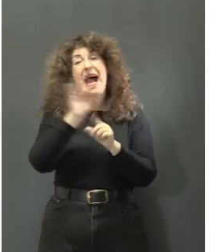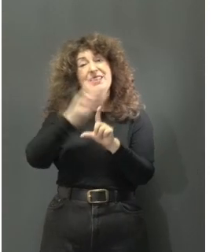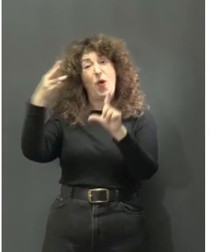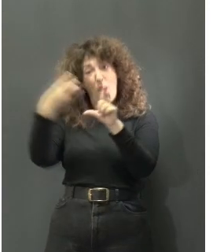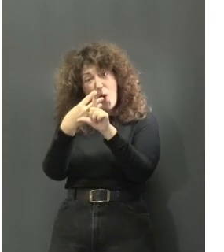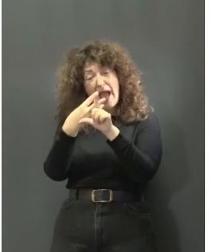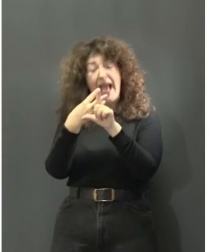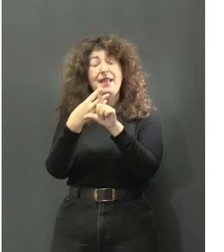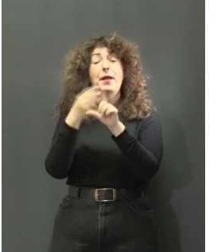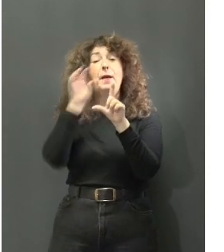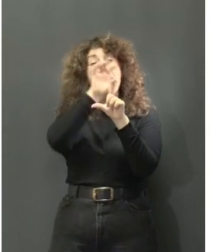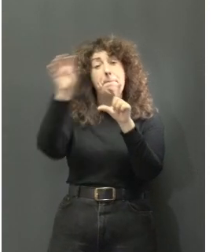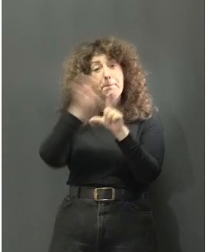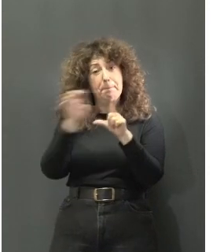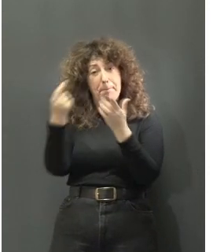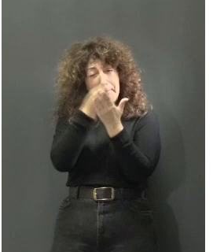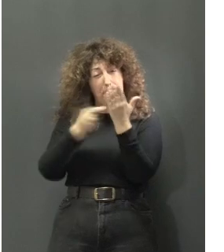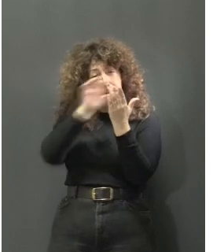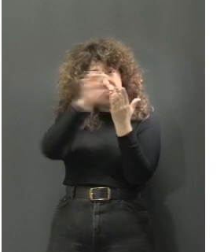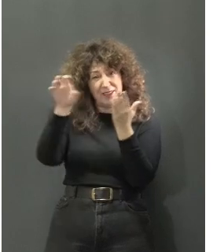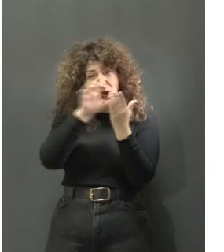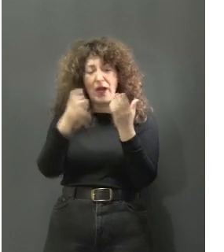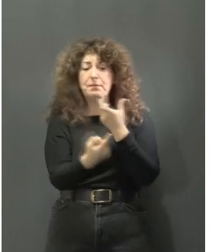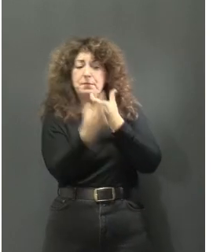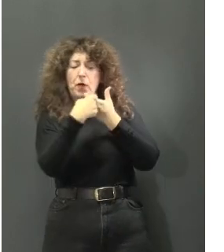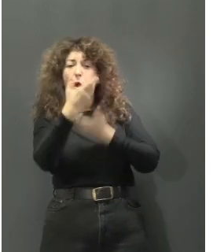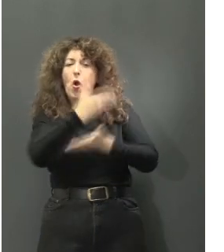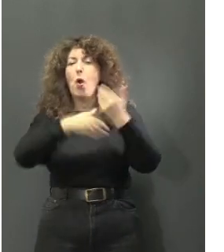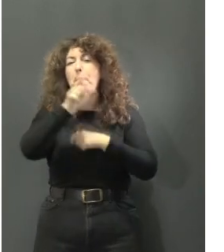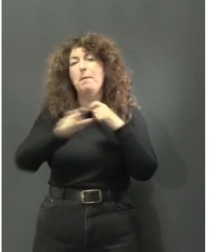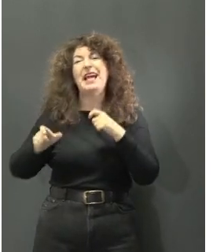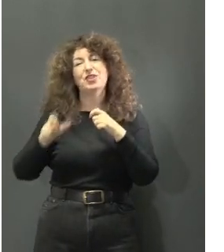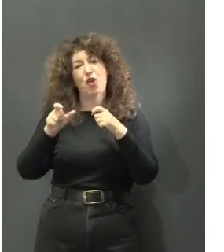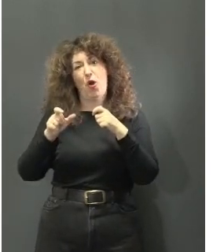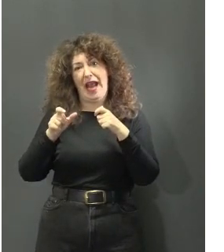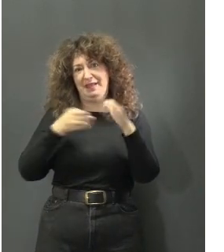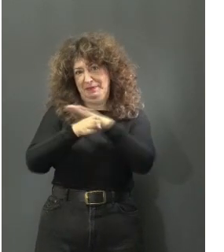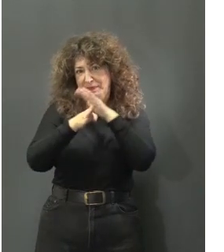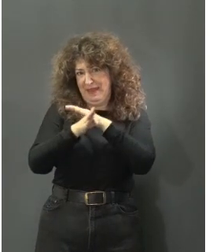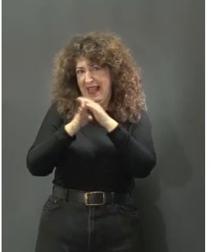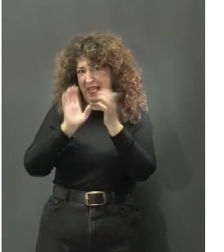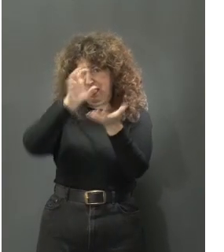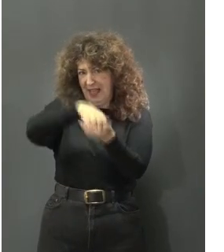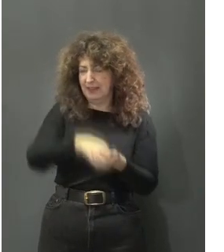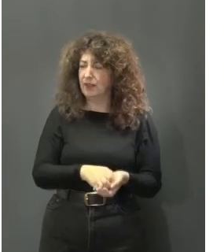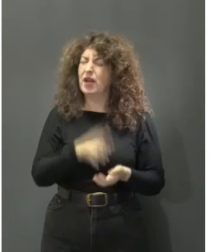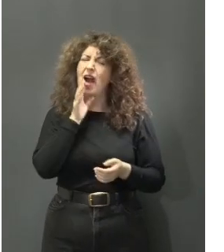con estas personas del centro. Sí. Y José Carlos.